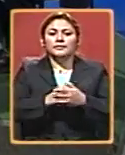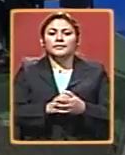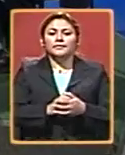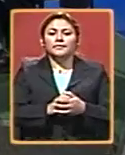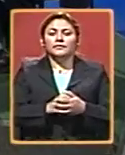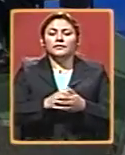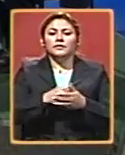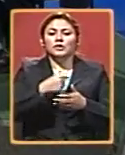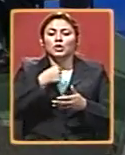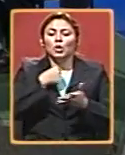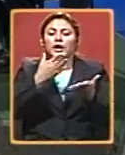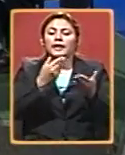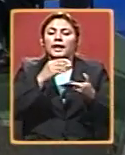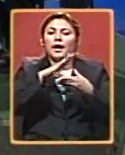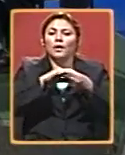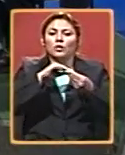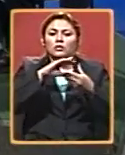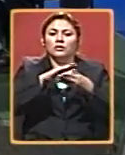Que iba a apuntar que,